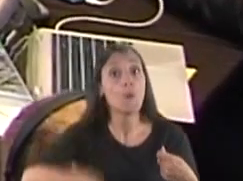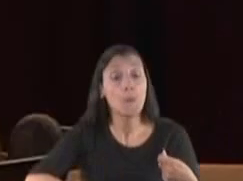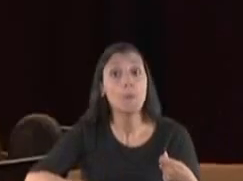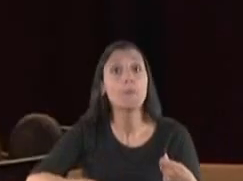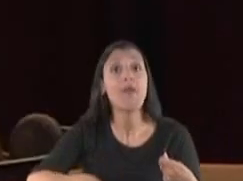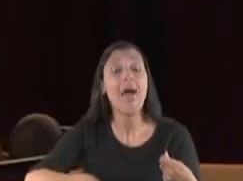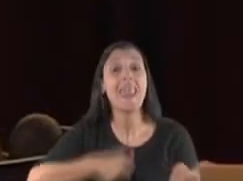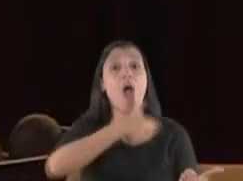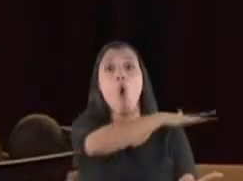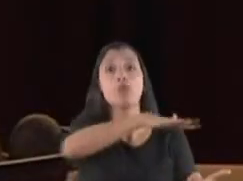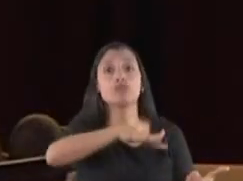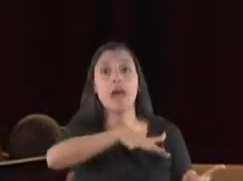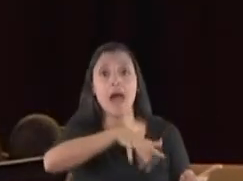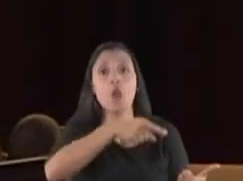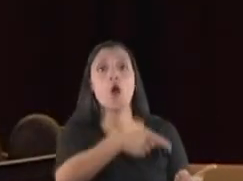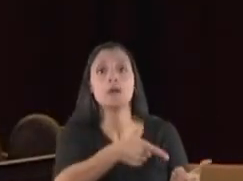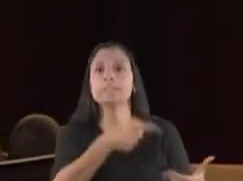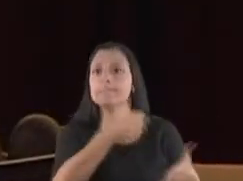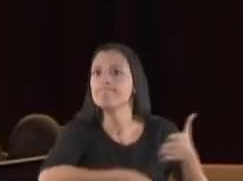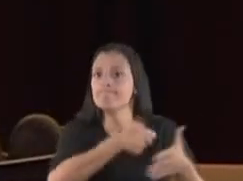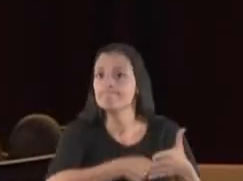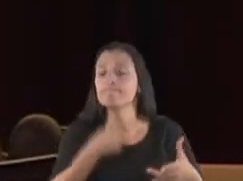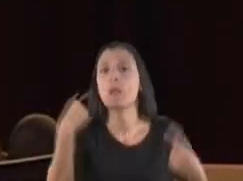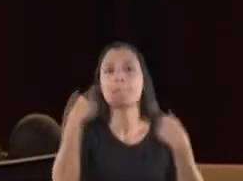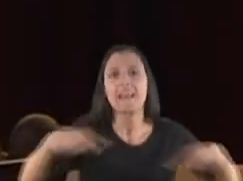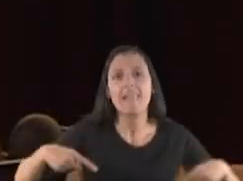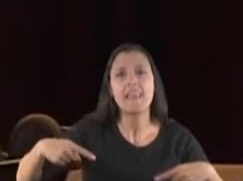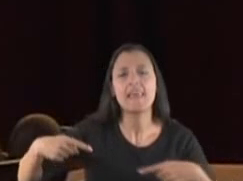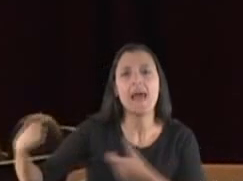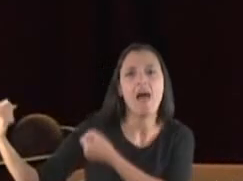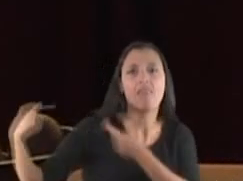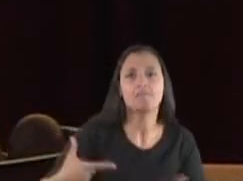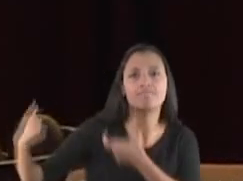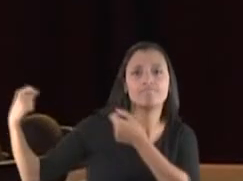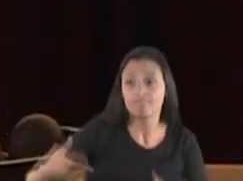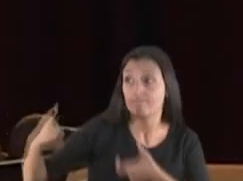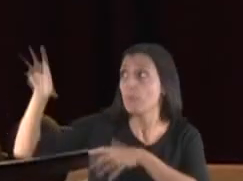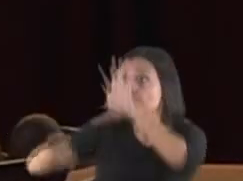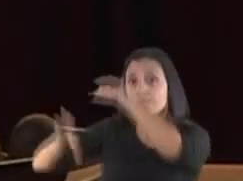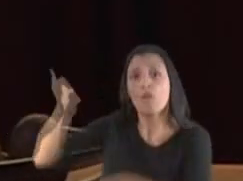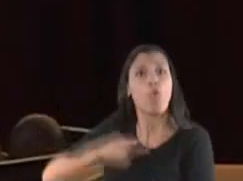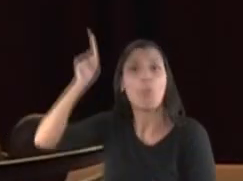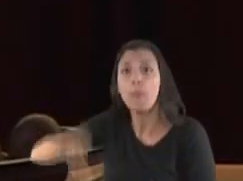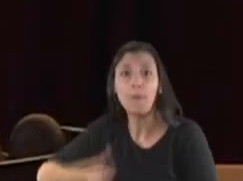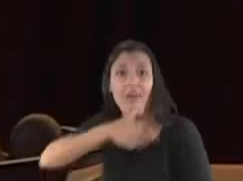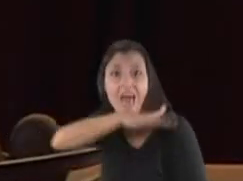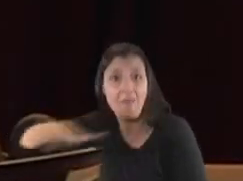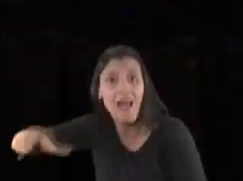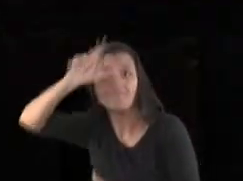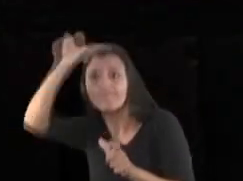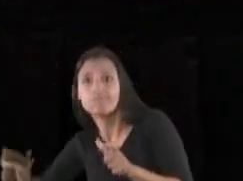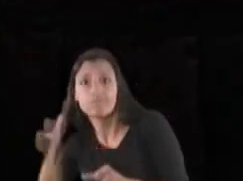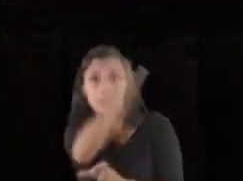Océano Pacífico, y que nuestra mercadería que llega a nuestro continente llega por el Pacífico y llega por el Atlántico.